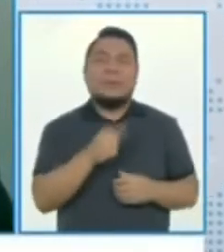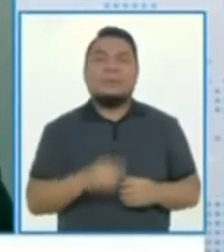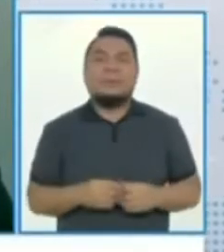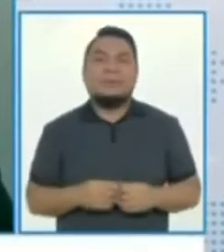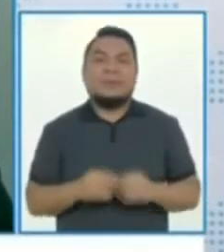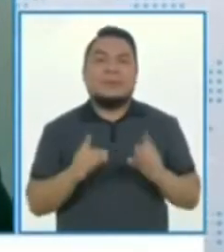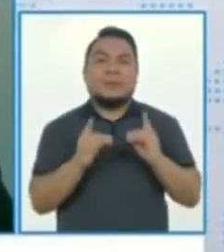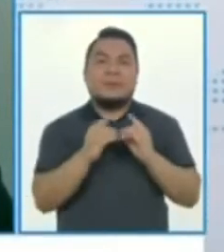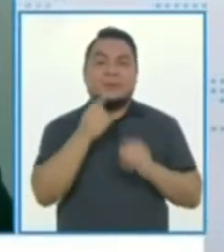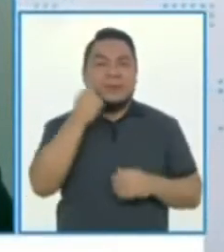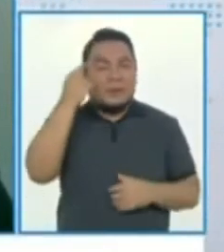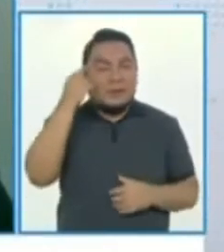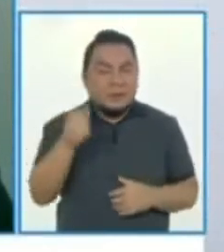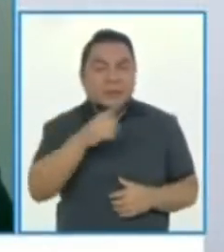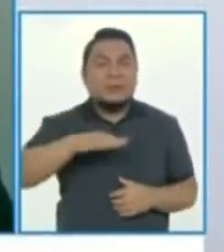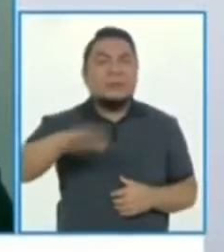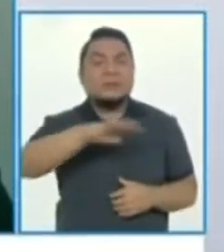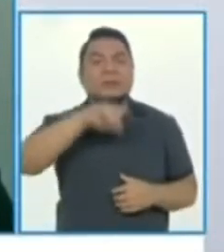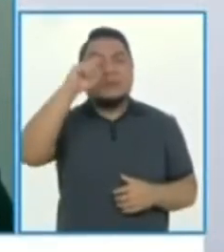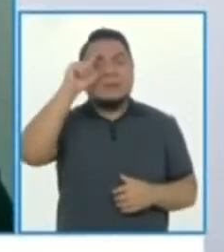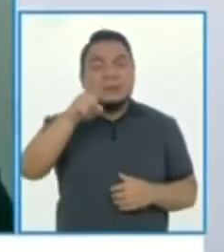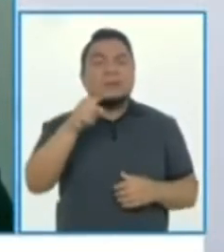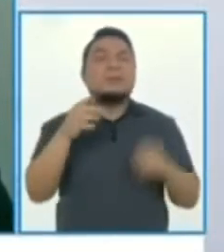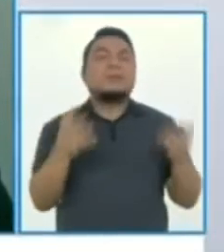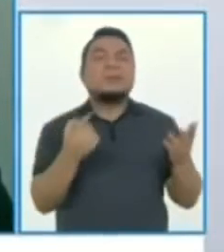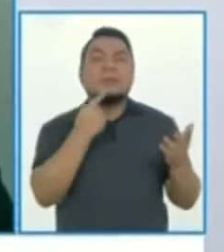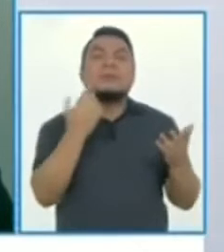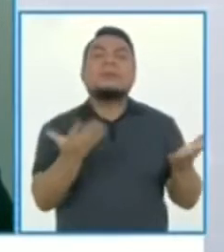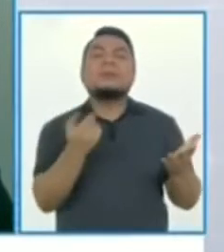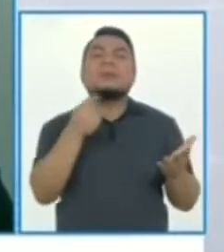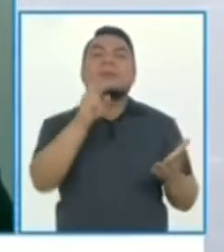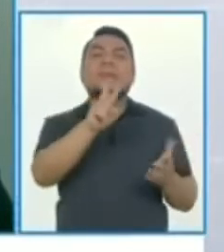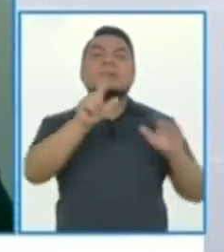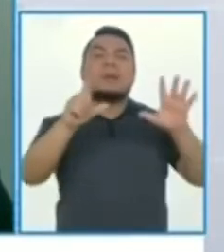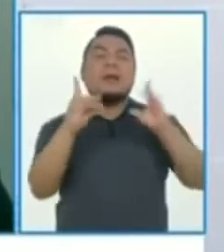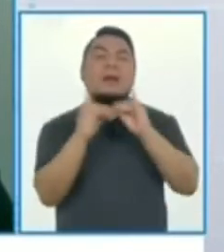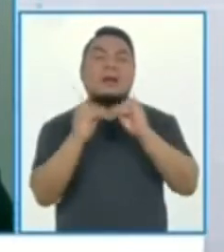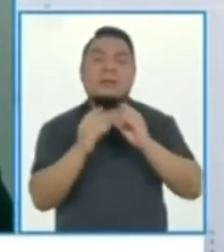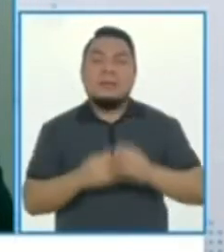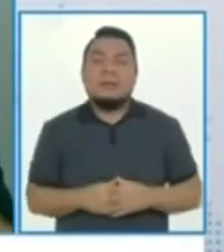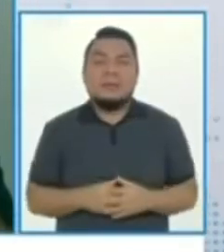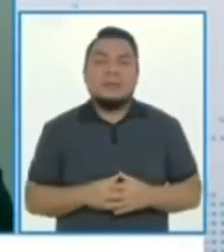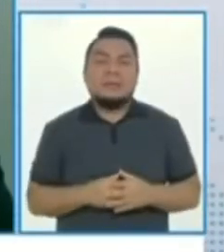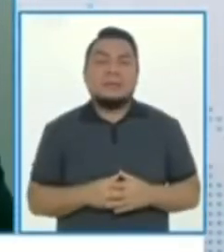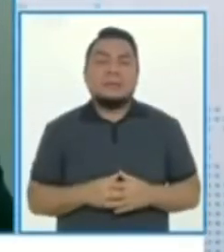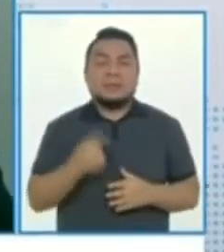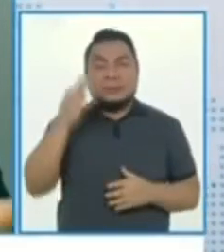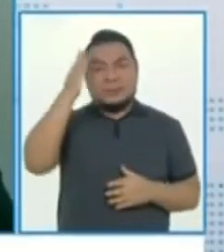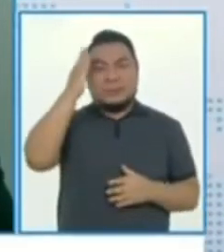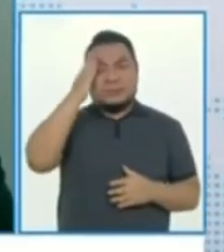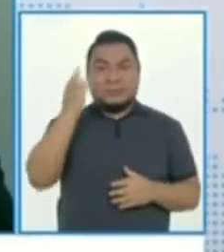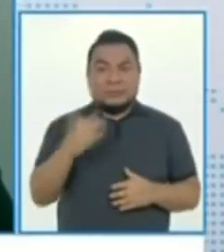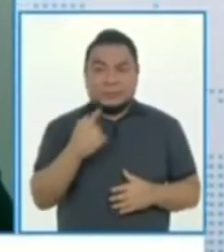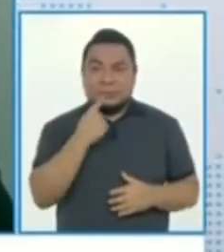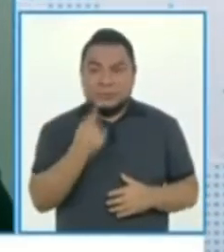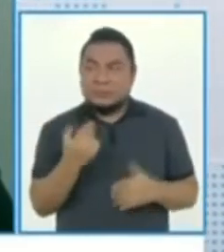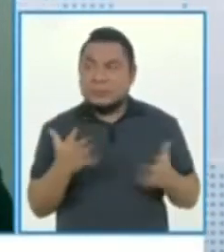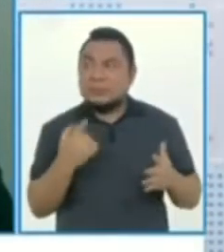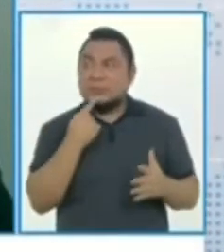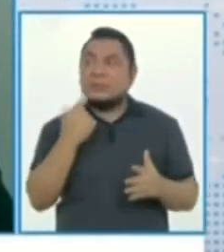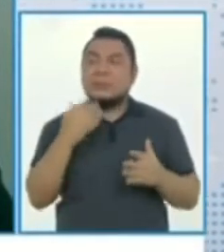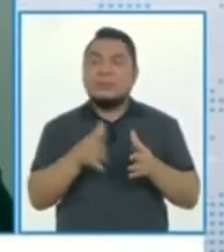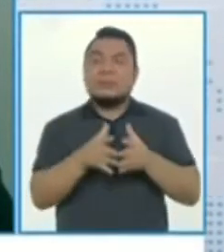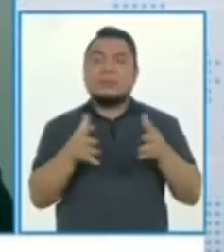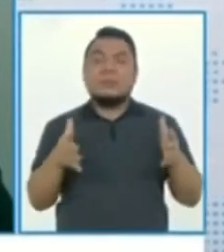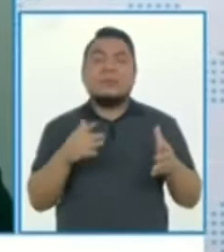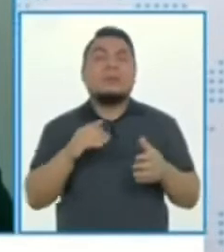última actualización de su salud a nivel nacional solamente están quedando 127 camas. Sabemos y se está viendo de que se está